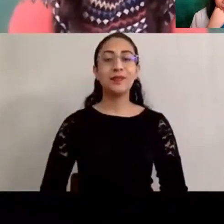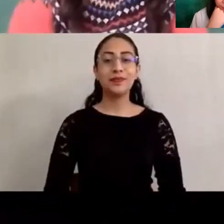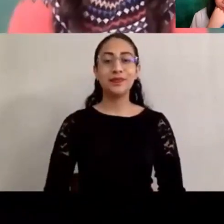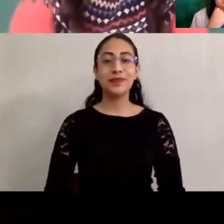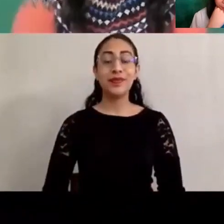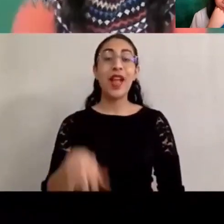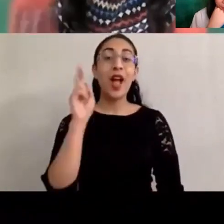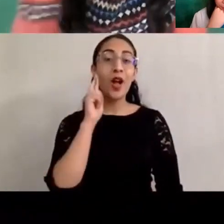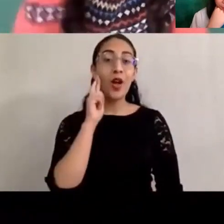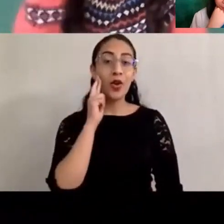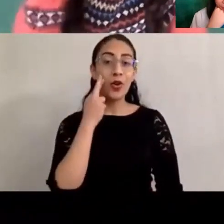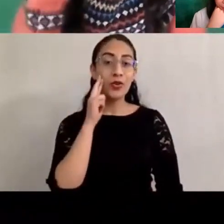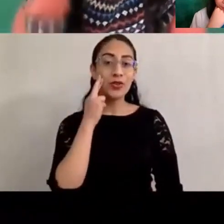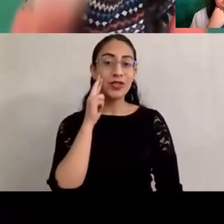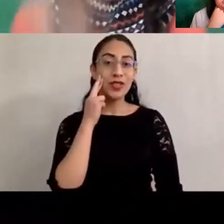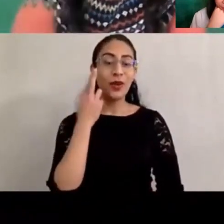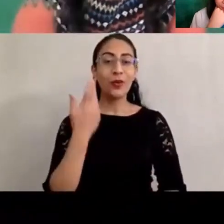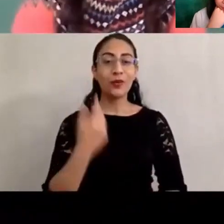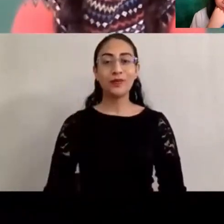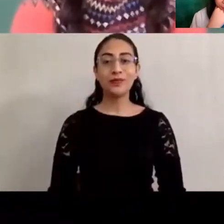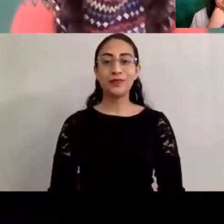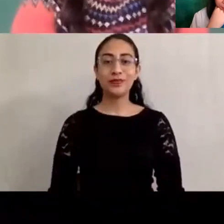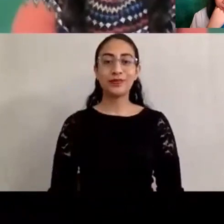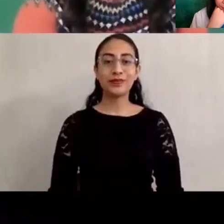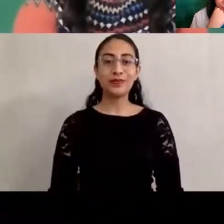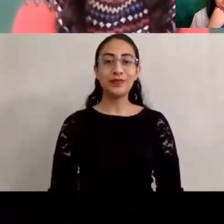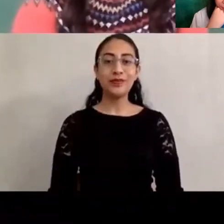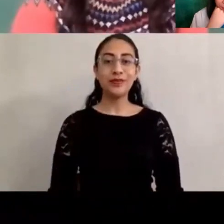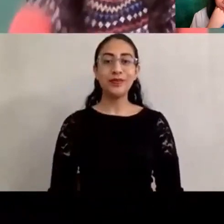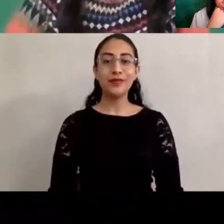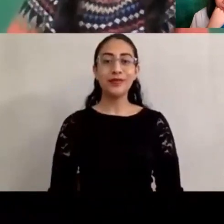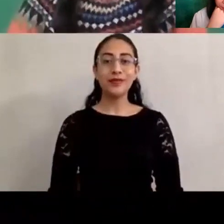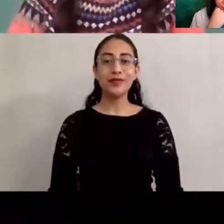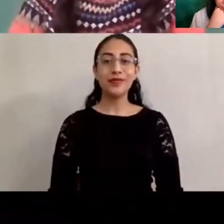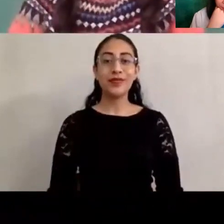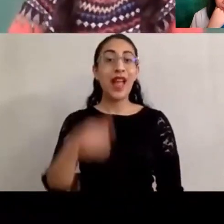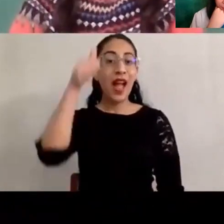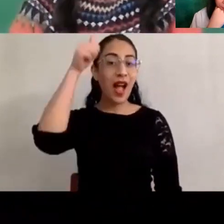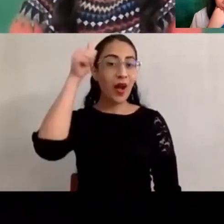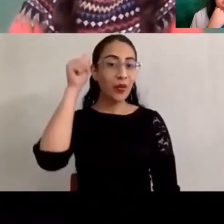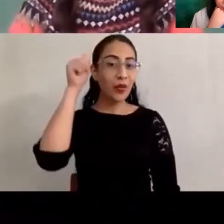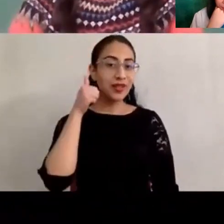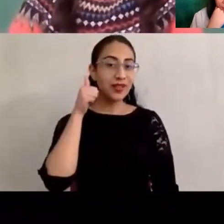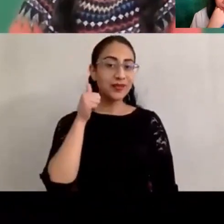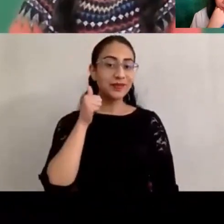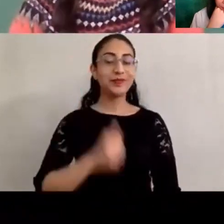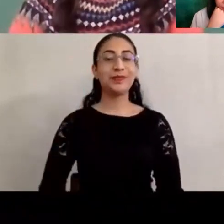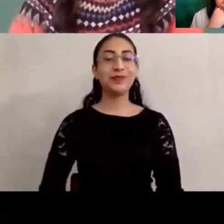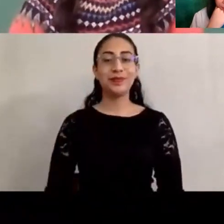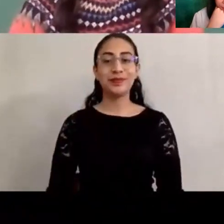¿Rocío Natareno? Presente. Muchas gracias. ¿Auri Palacios?